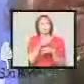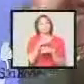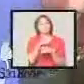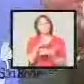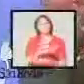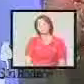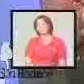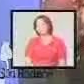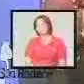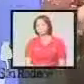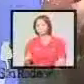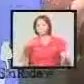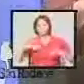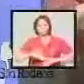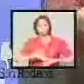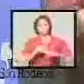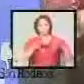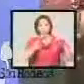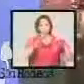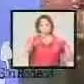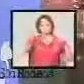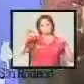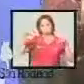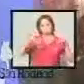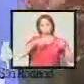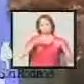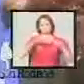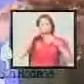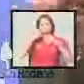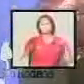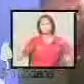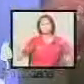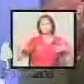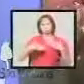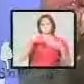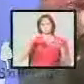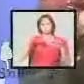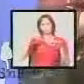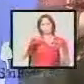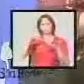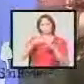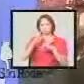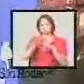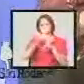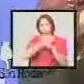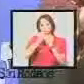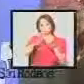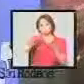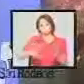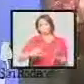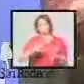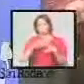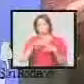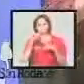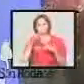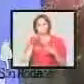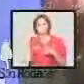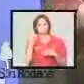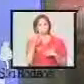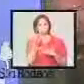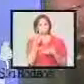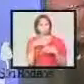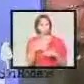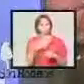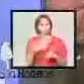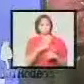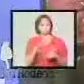cajas, pero se mantiene un cajero. Entonces, ¿para qué toda esa inversión si solo hay un cajero trabajando? O sea, esa siempre ha sido la queja.